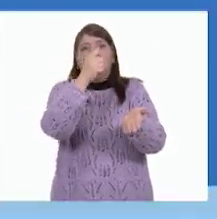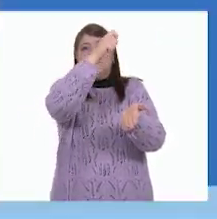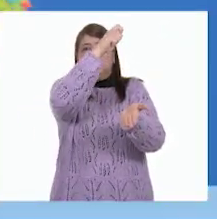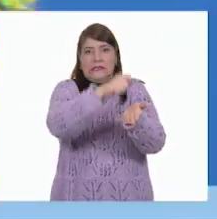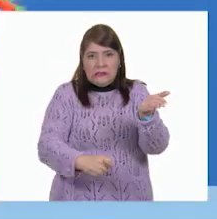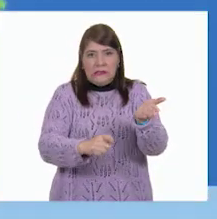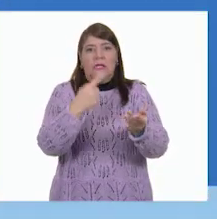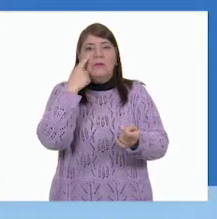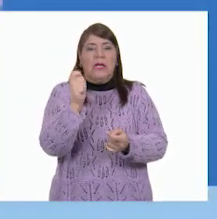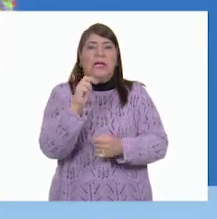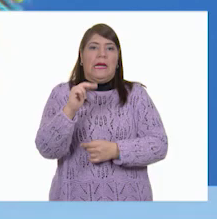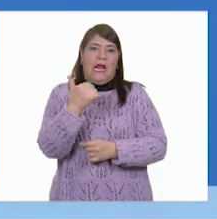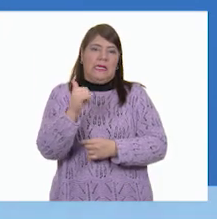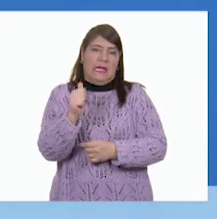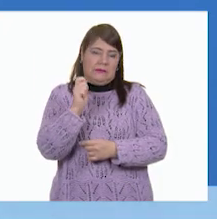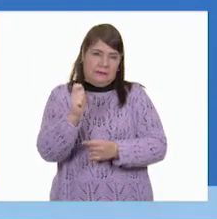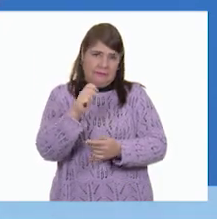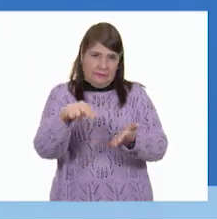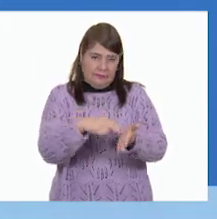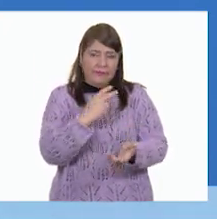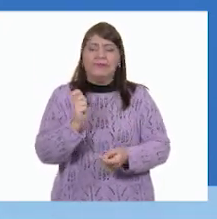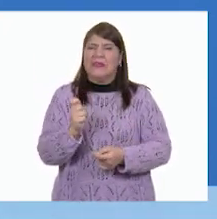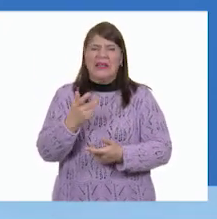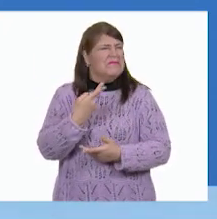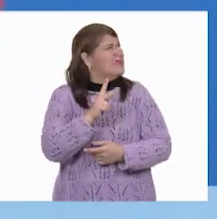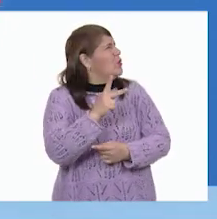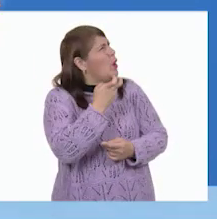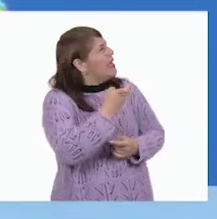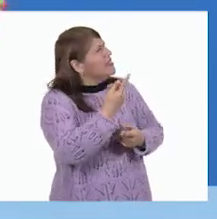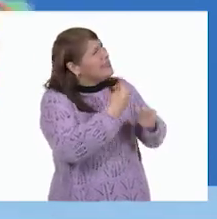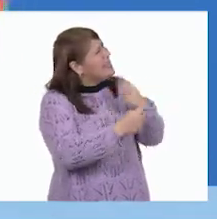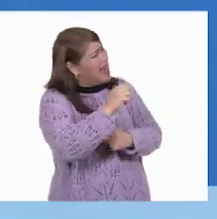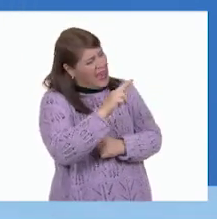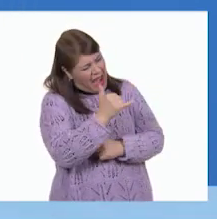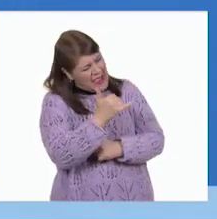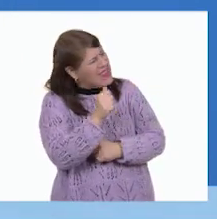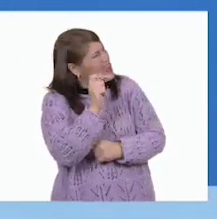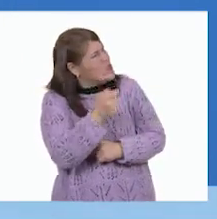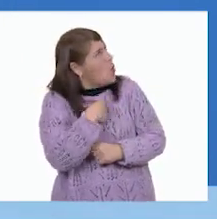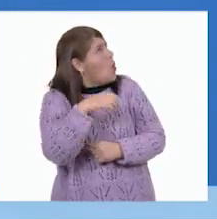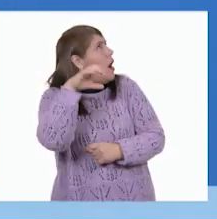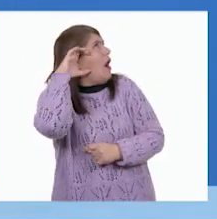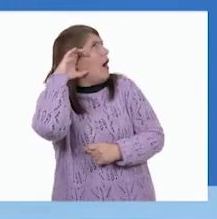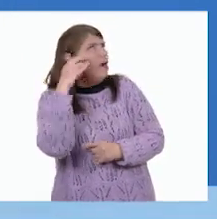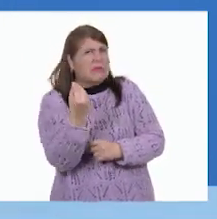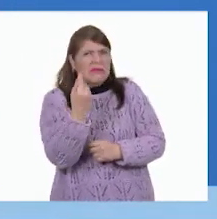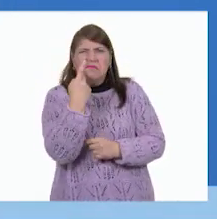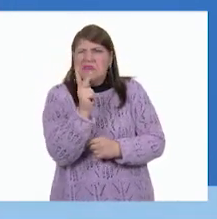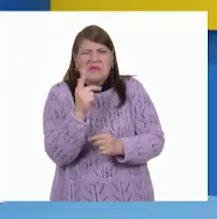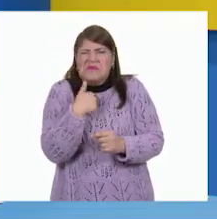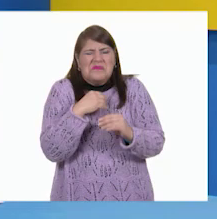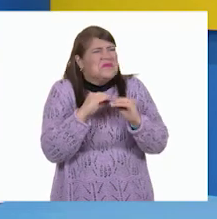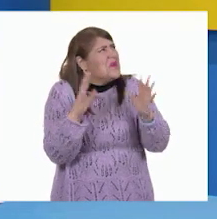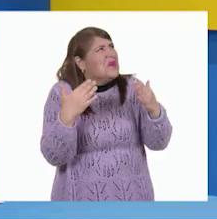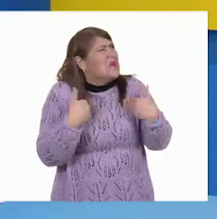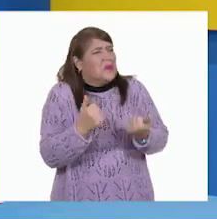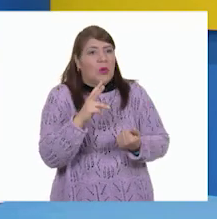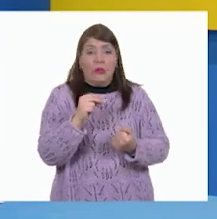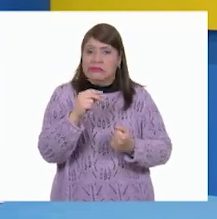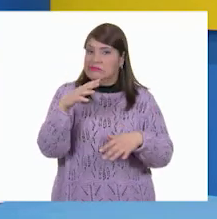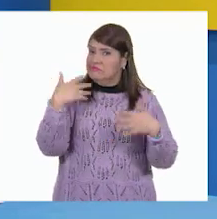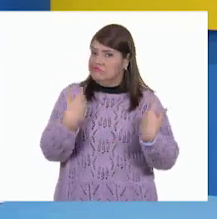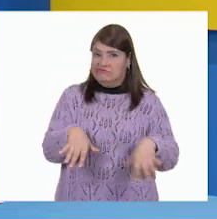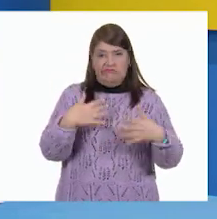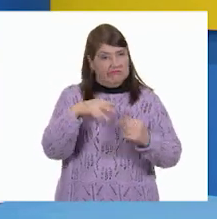funcionaban las tiendas de raya? He escuchado mucho sobre ellas, pero todavía no me queda muy claro. Uy, pues era